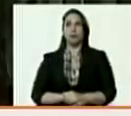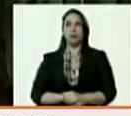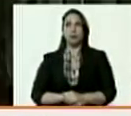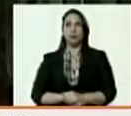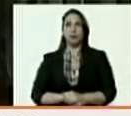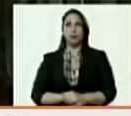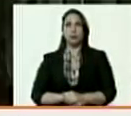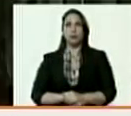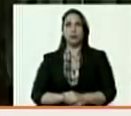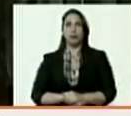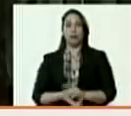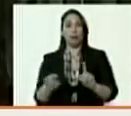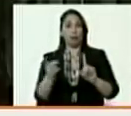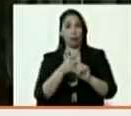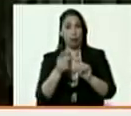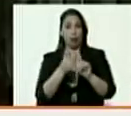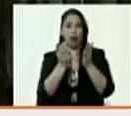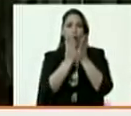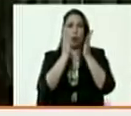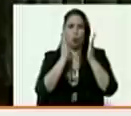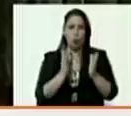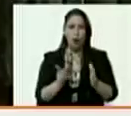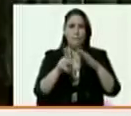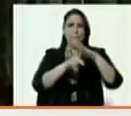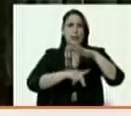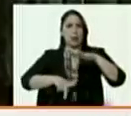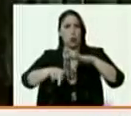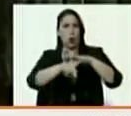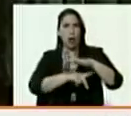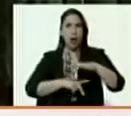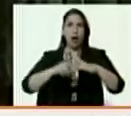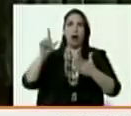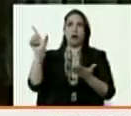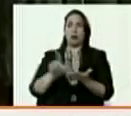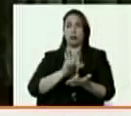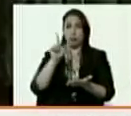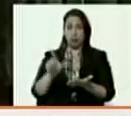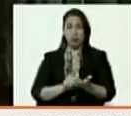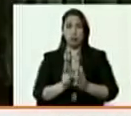nivel primario, el inicial, educación primaria.